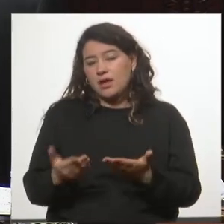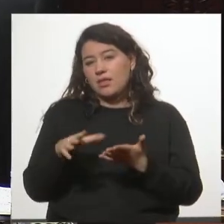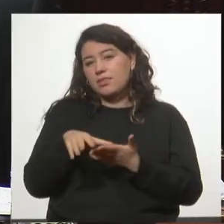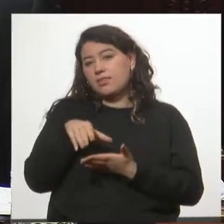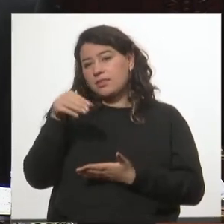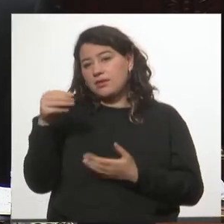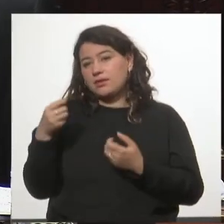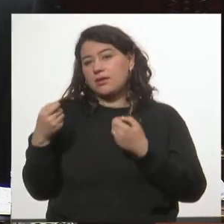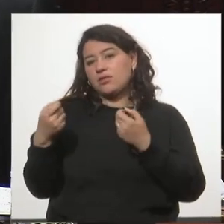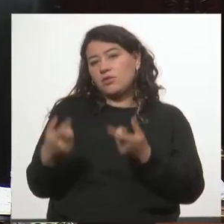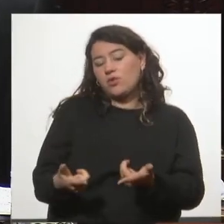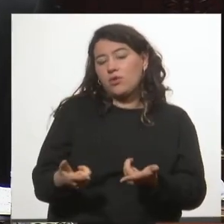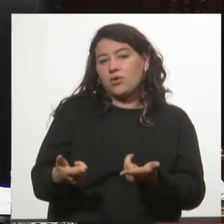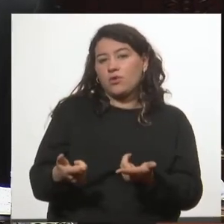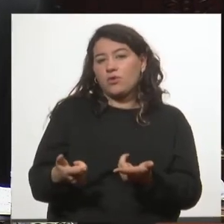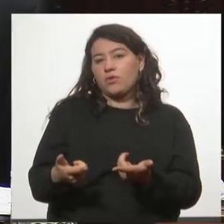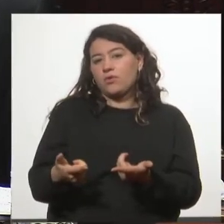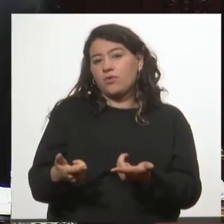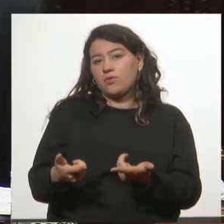le dio a